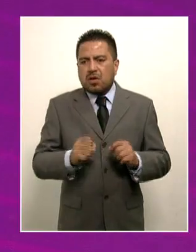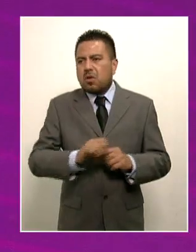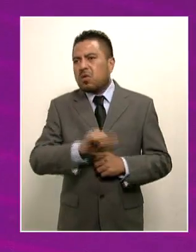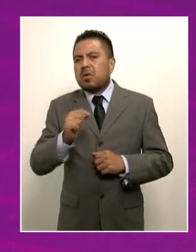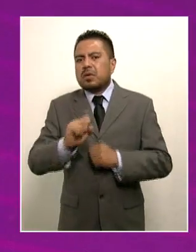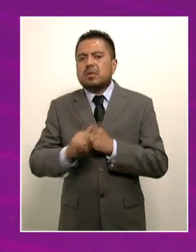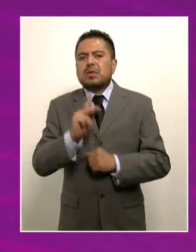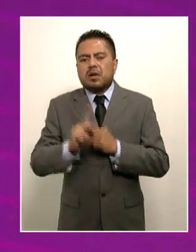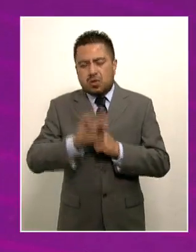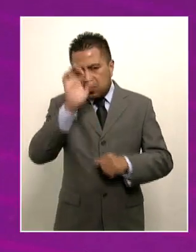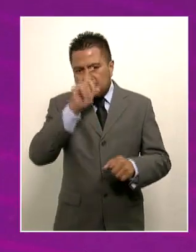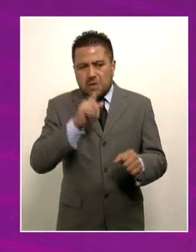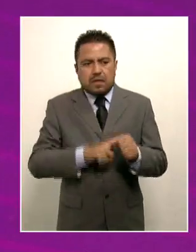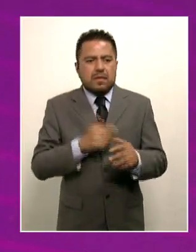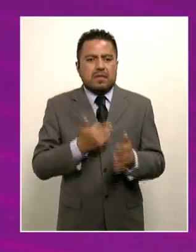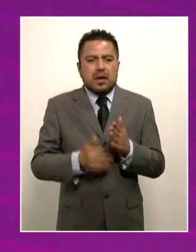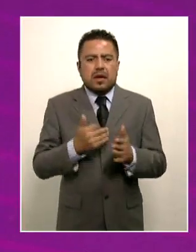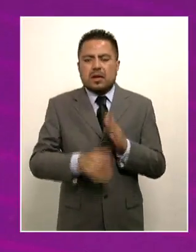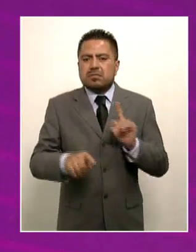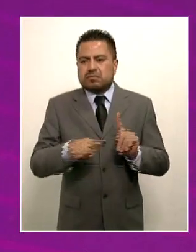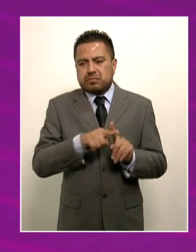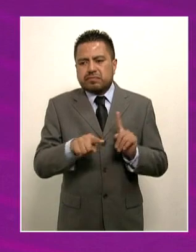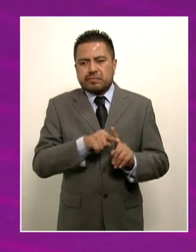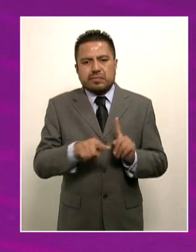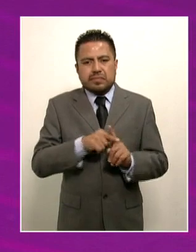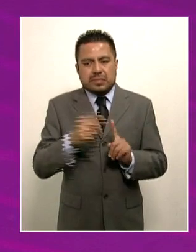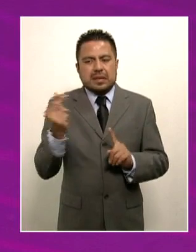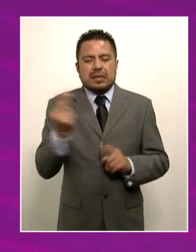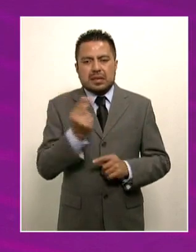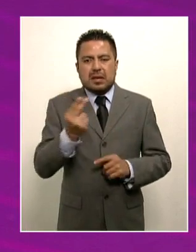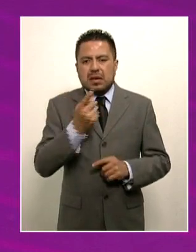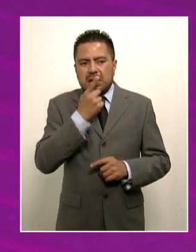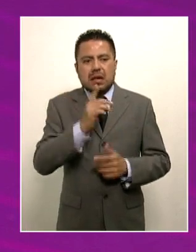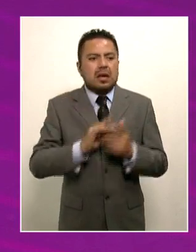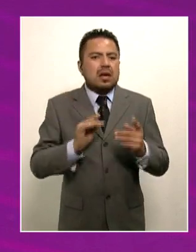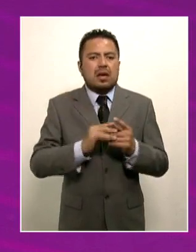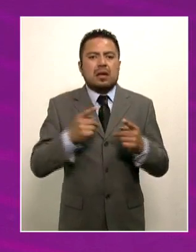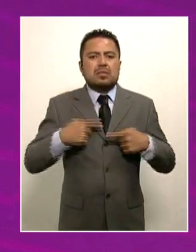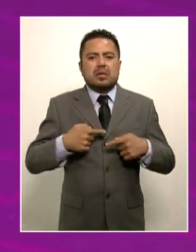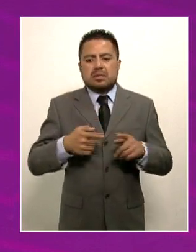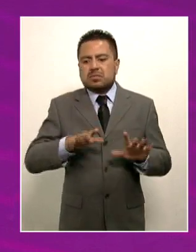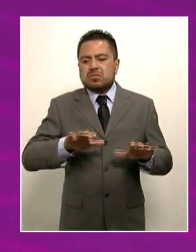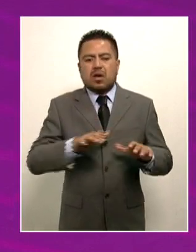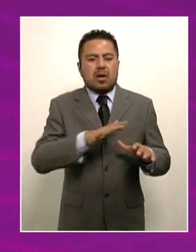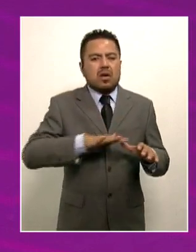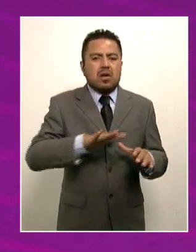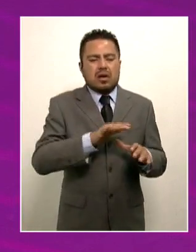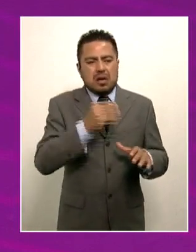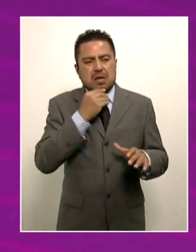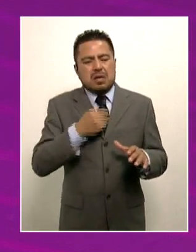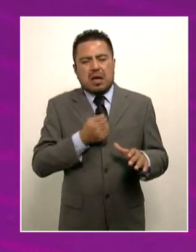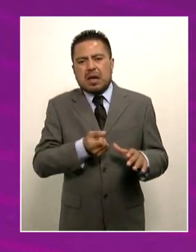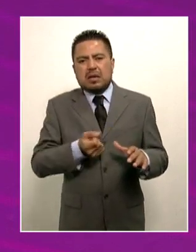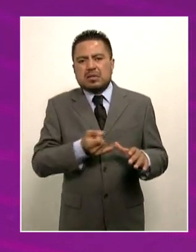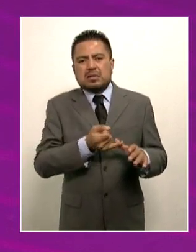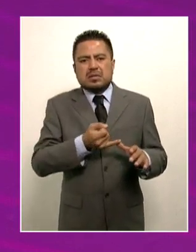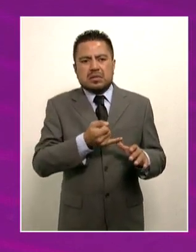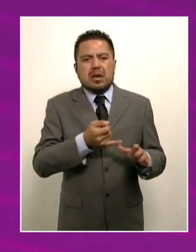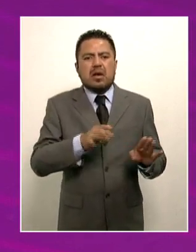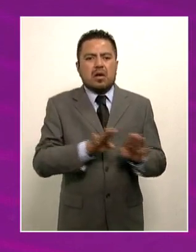pues una cuestión cultural también y de actitudes, ¿no? Es decir, de decir, bueno, pues estas personas ya ni modo, ¿no? Así, esa es su